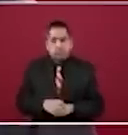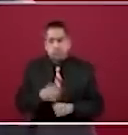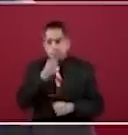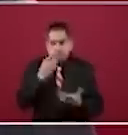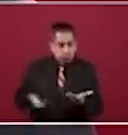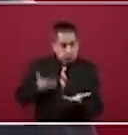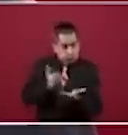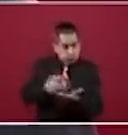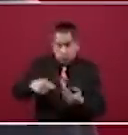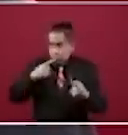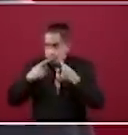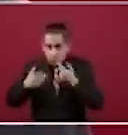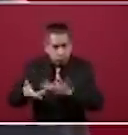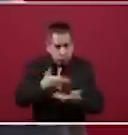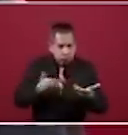ponga a consideración